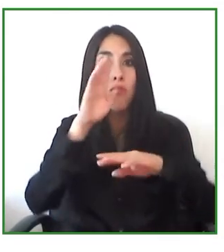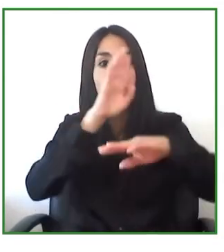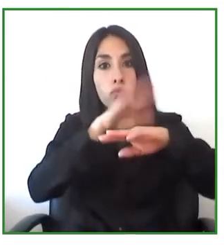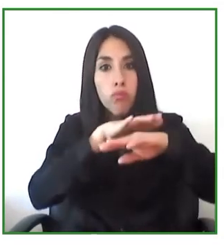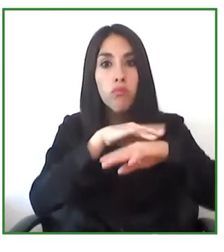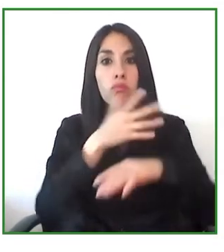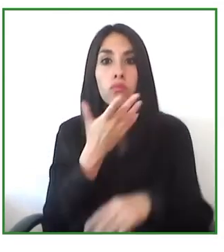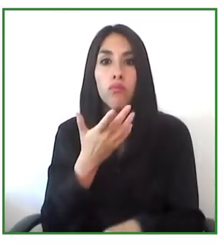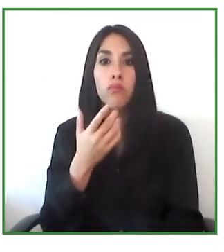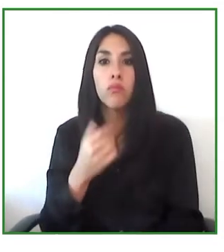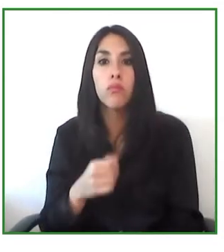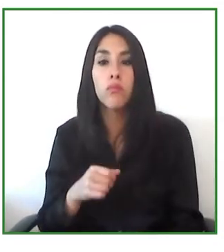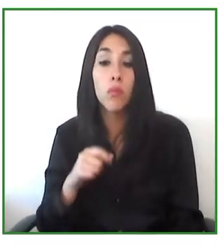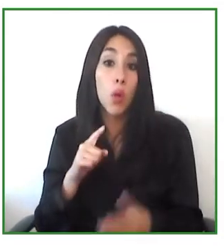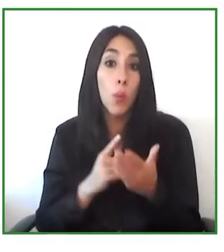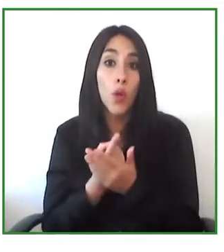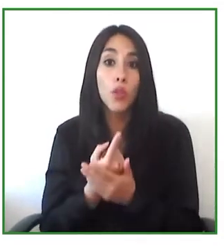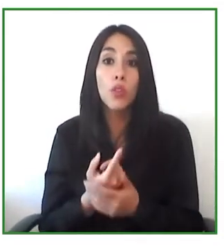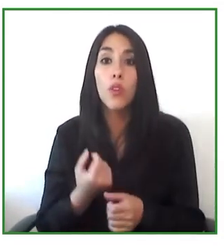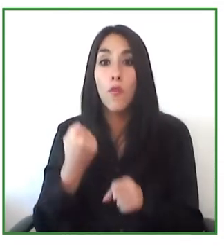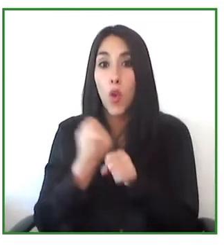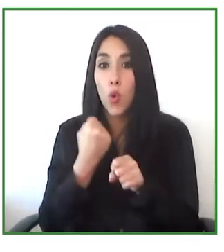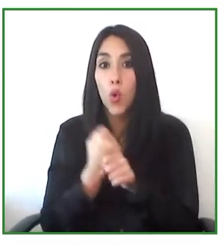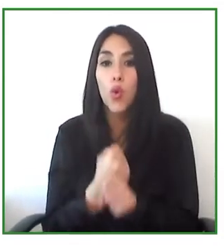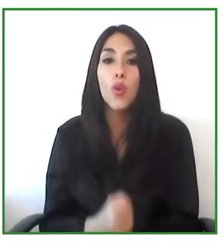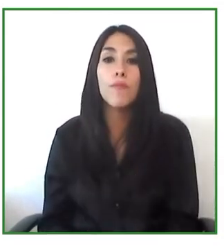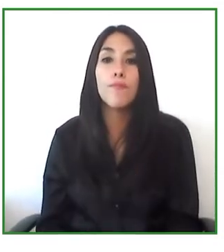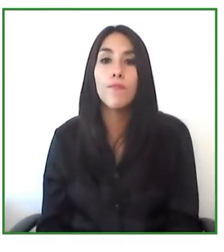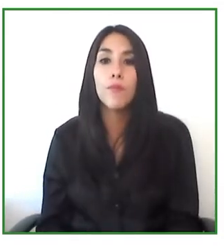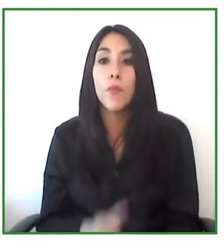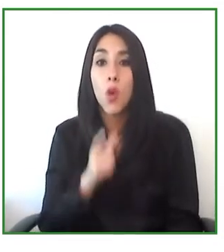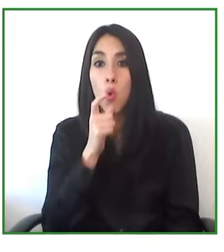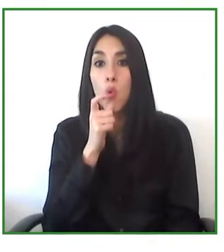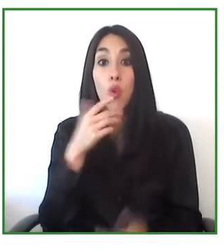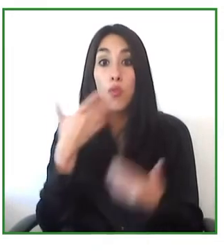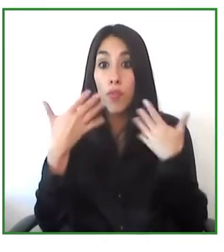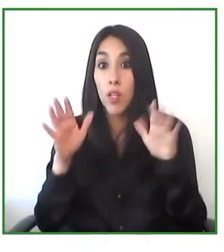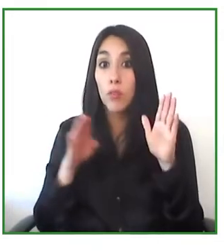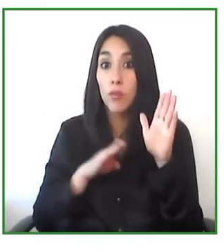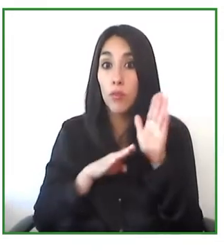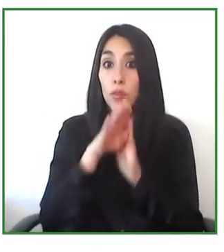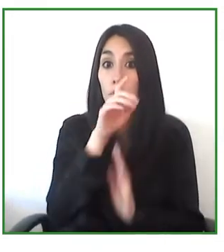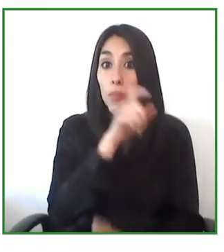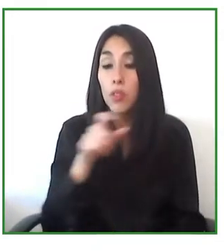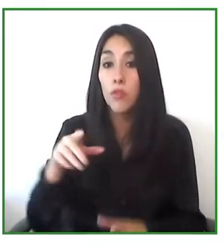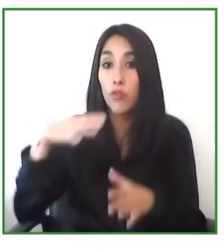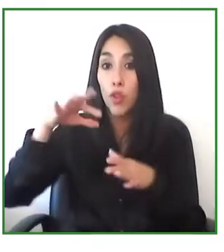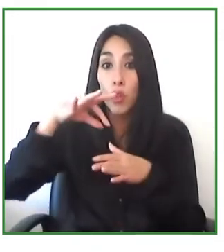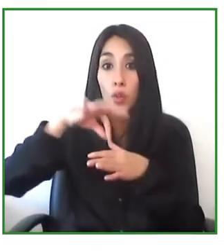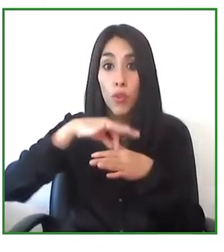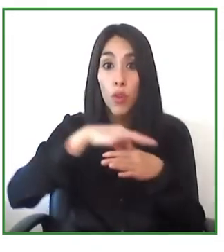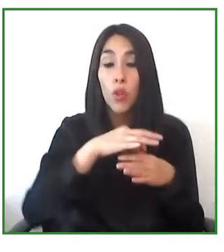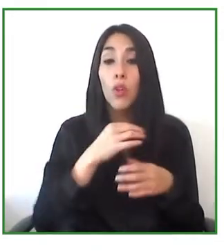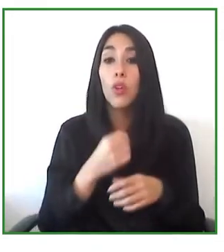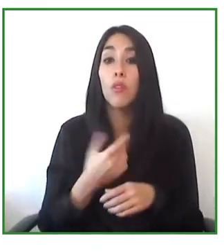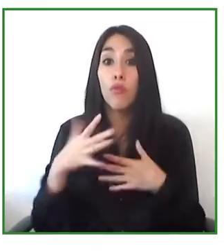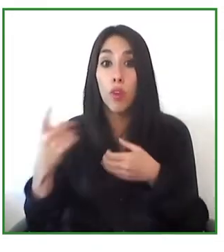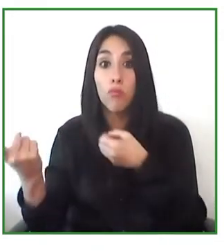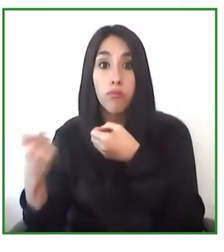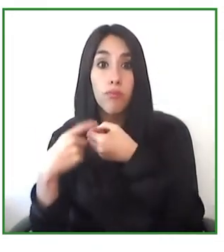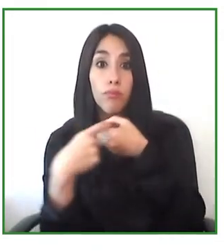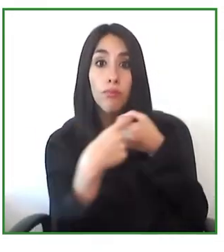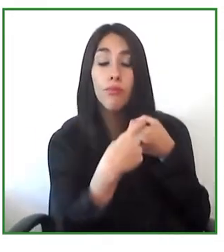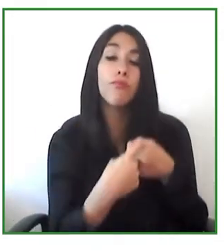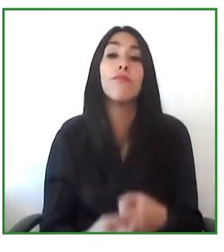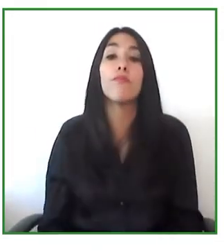Entonces, tenemos el registro de candidato, cuáles son las ofertas que los